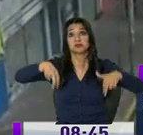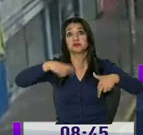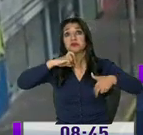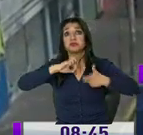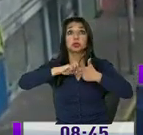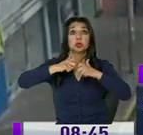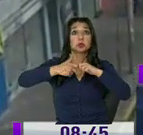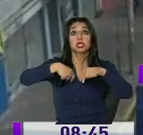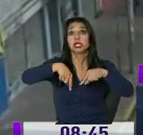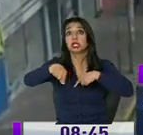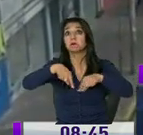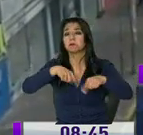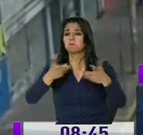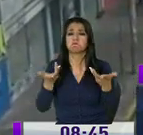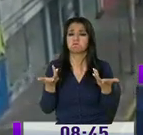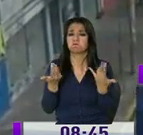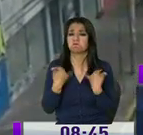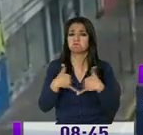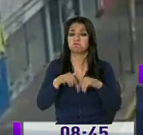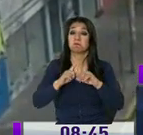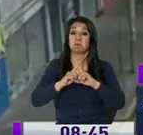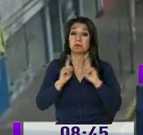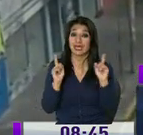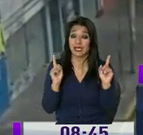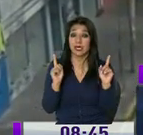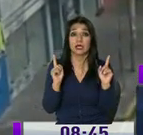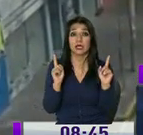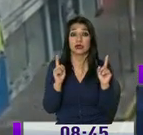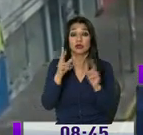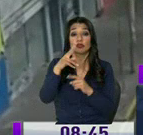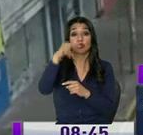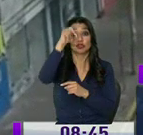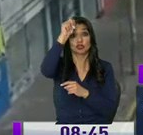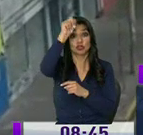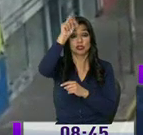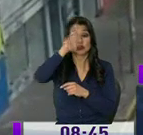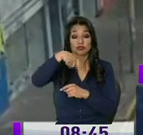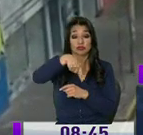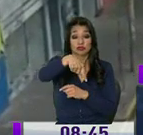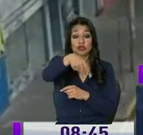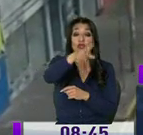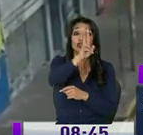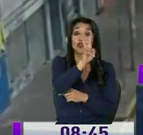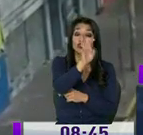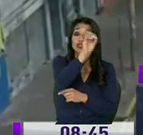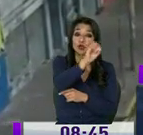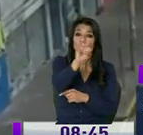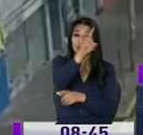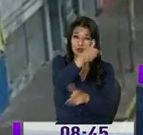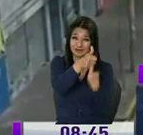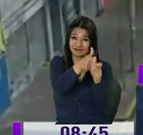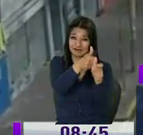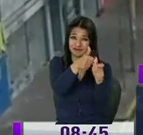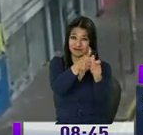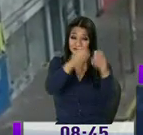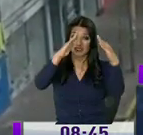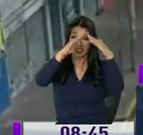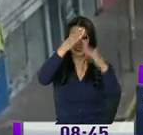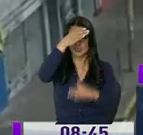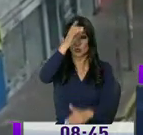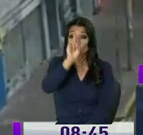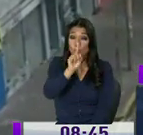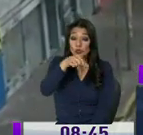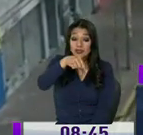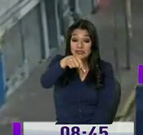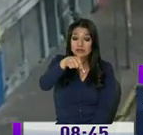de restricción, pero sí en sentido norte-sur por la 12 de octubre, a la altura de la ágora de la Casa de la Cultura,